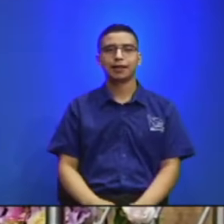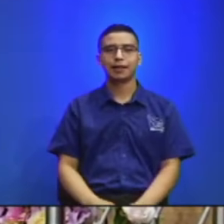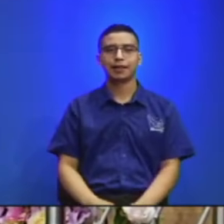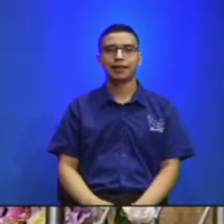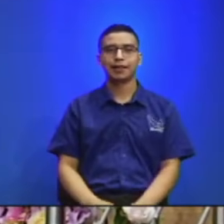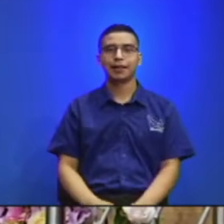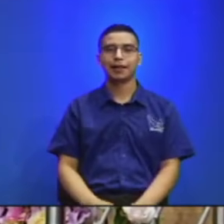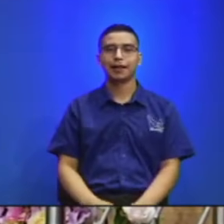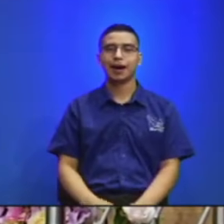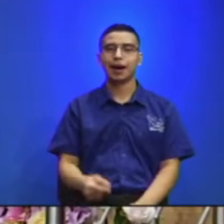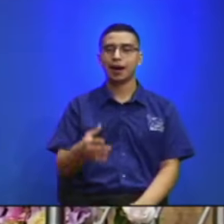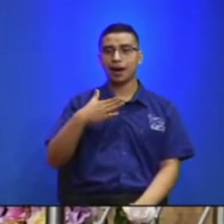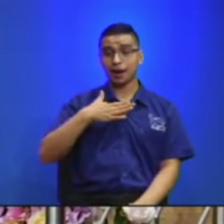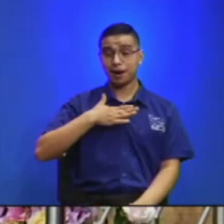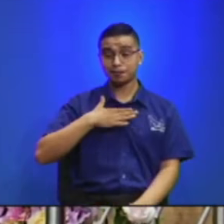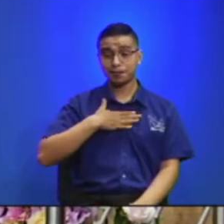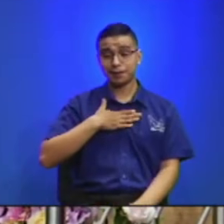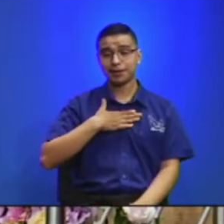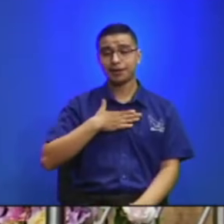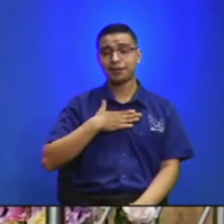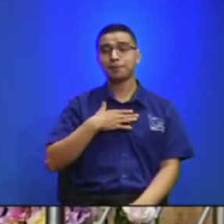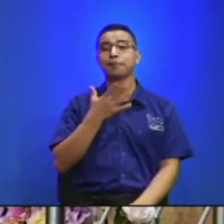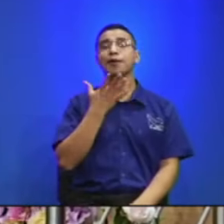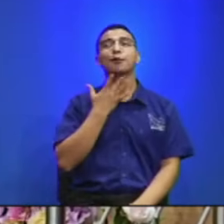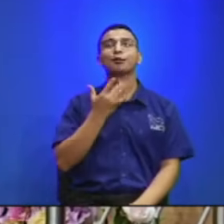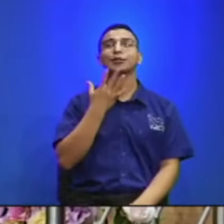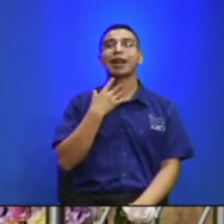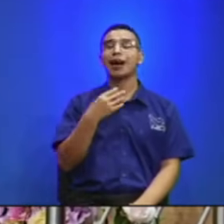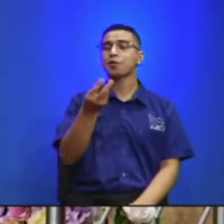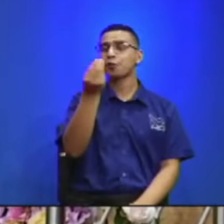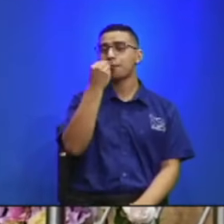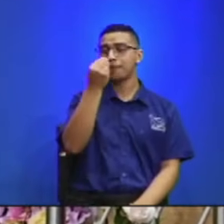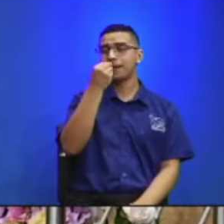me gusta hacer agarrar el pan y hacerle hacia el plato